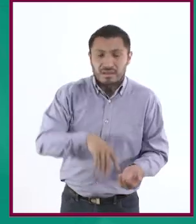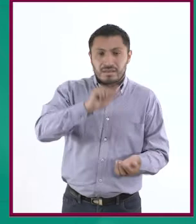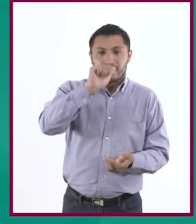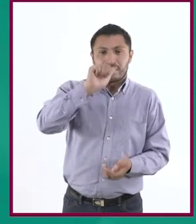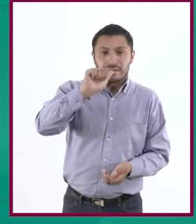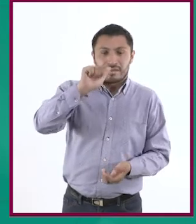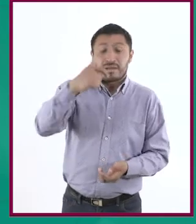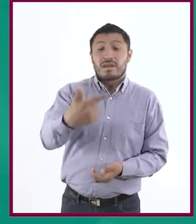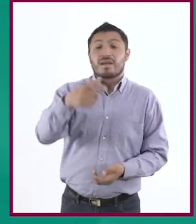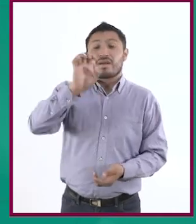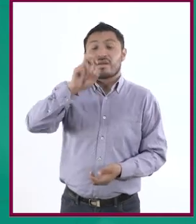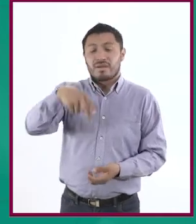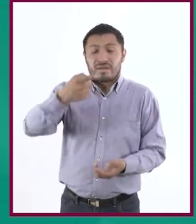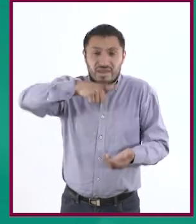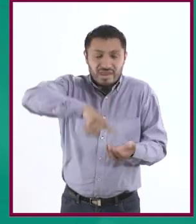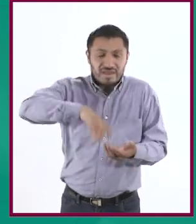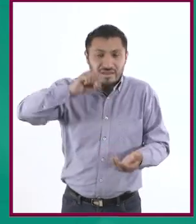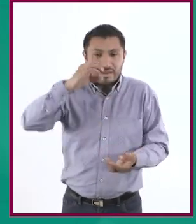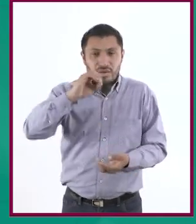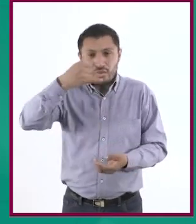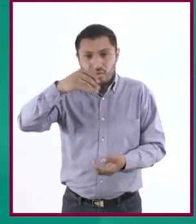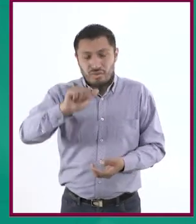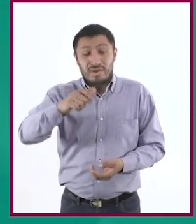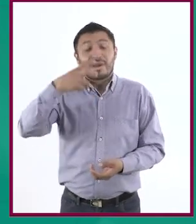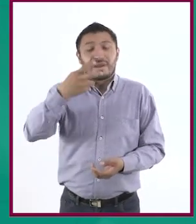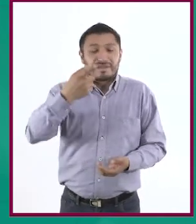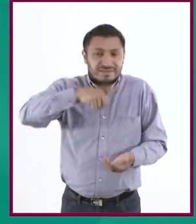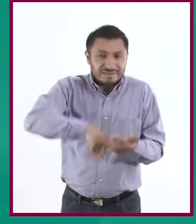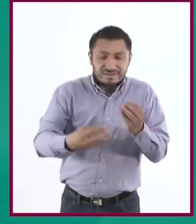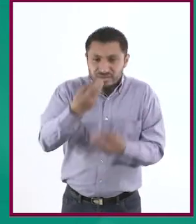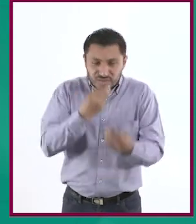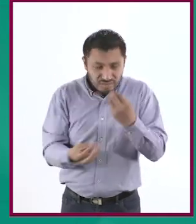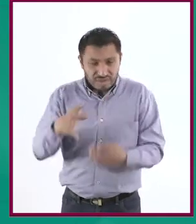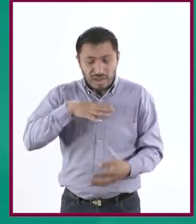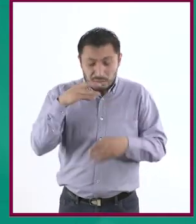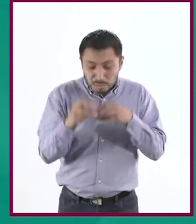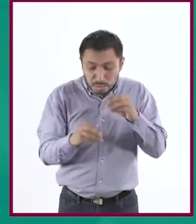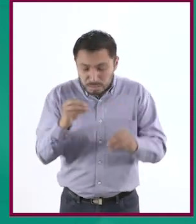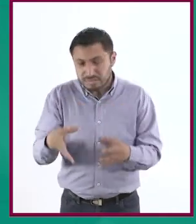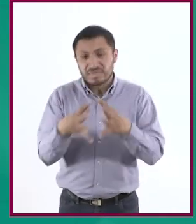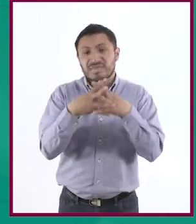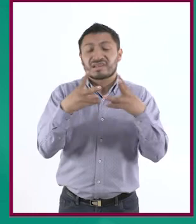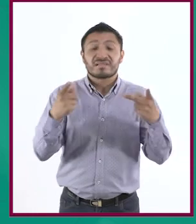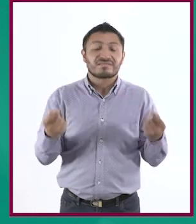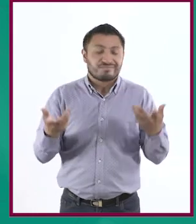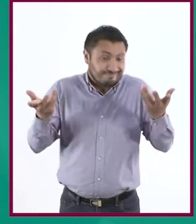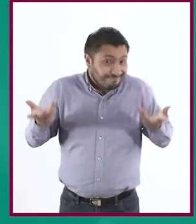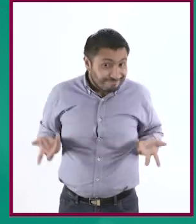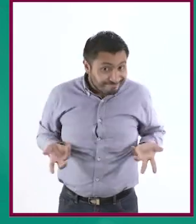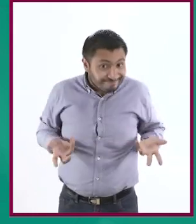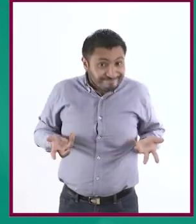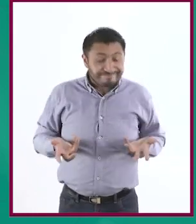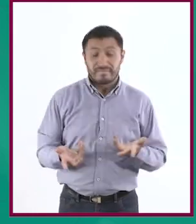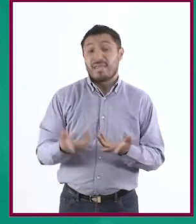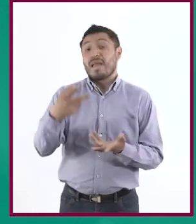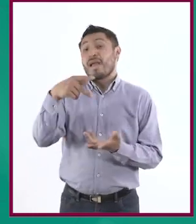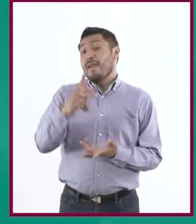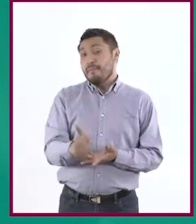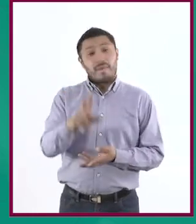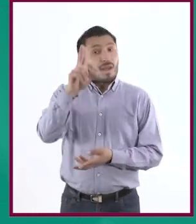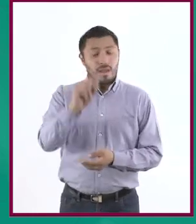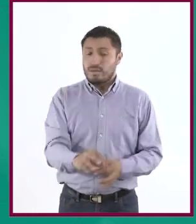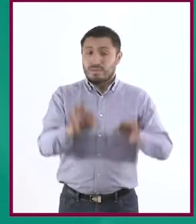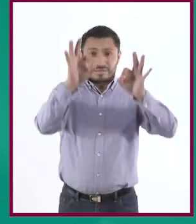soya a partir de la cual se hacen estos alimentos, con el procesamiento desaparece, ¿no? Pero no